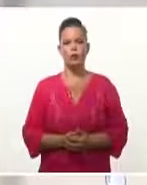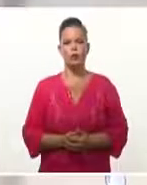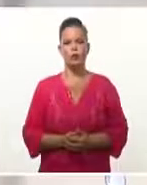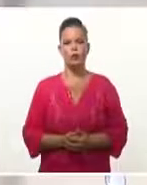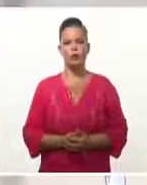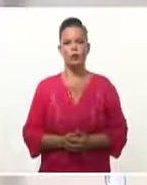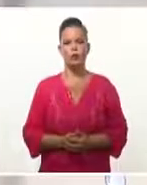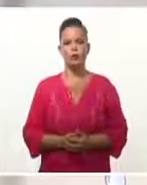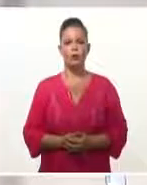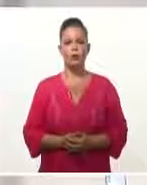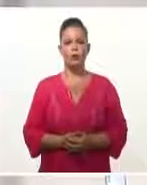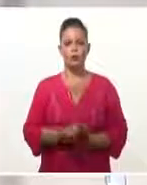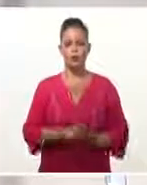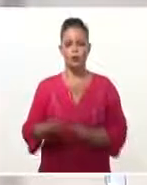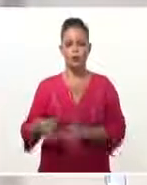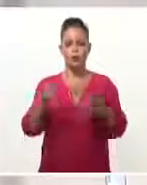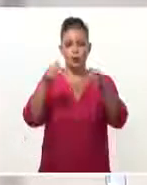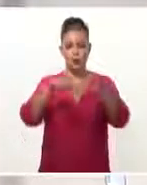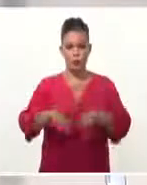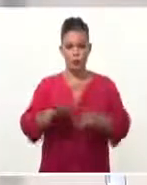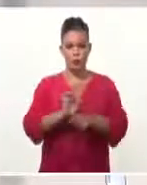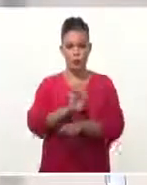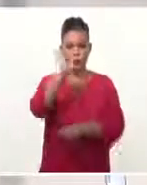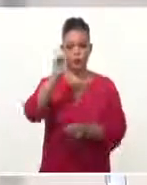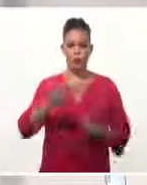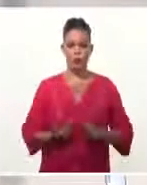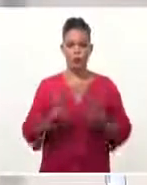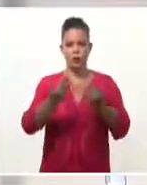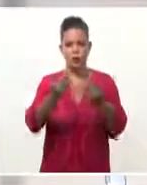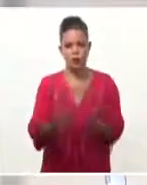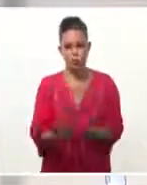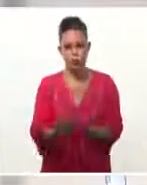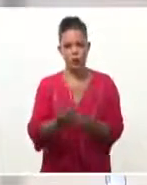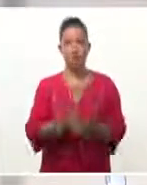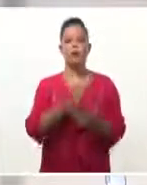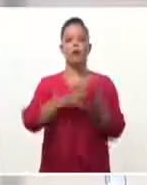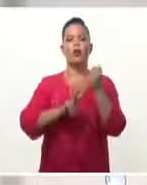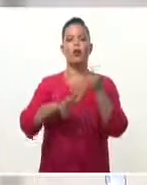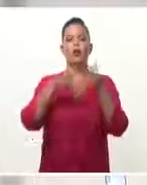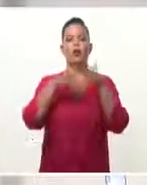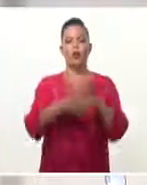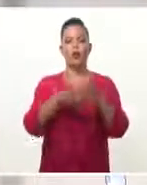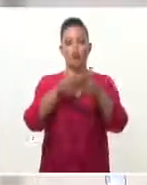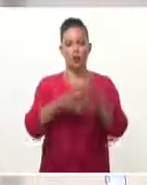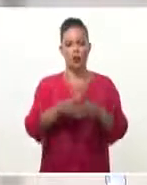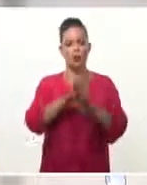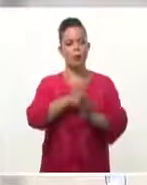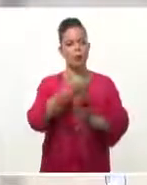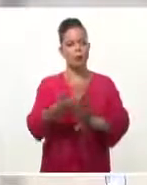Y hoy fueron entregados los premios de Donde Crece la Palma en la provincia de Granma. En próximas emisiones